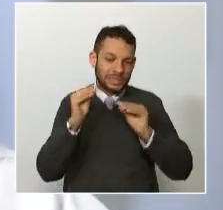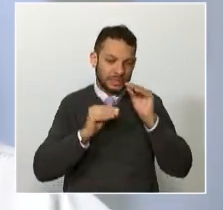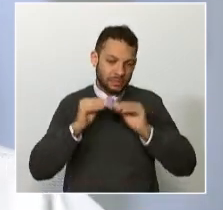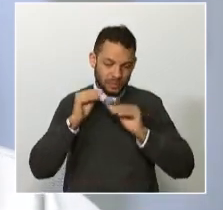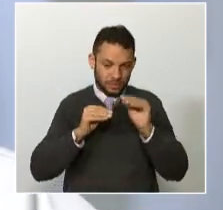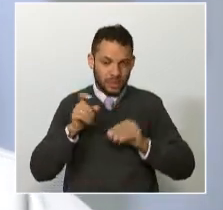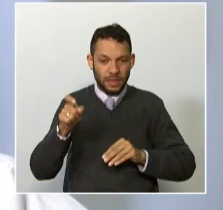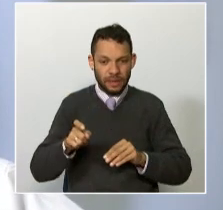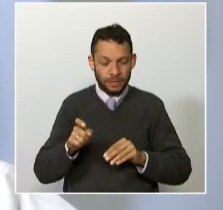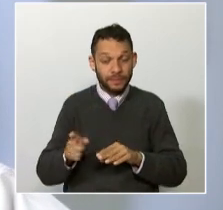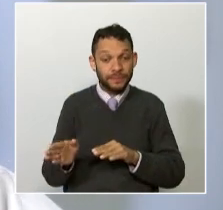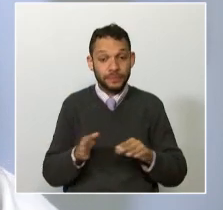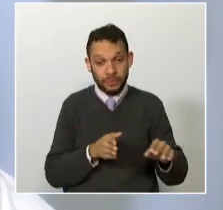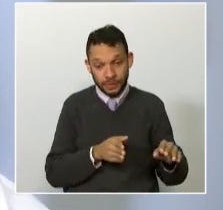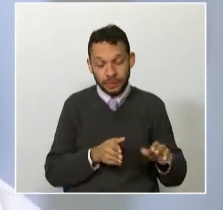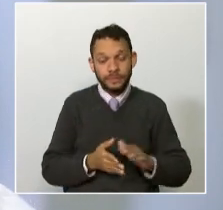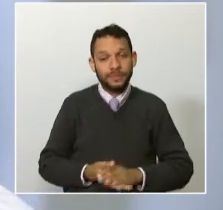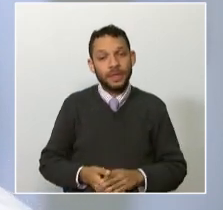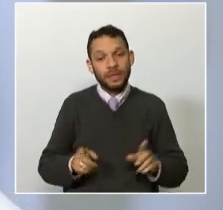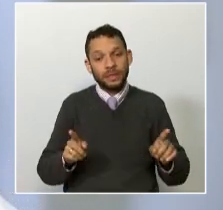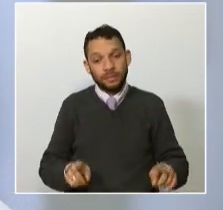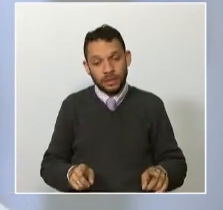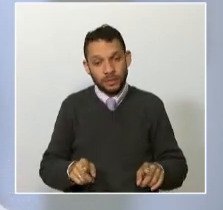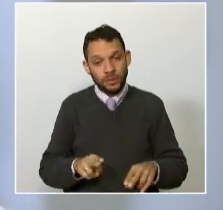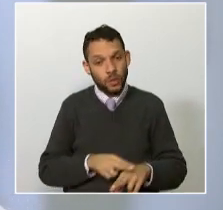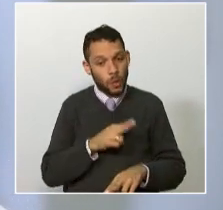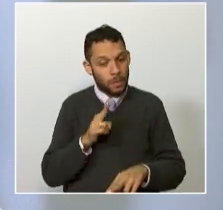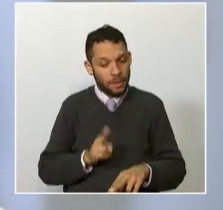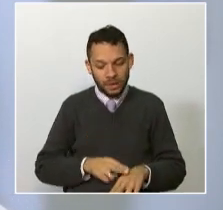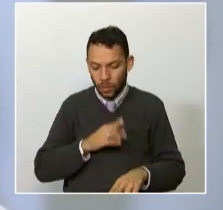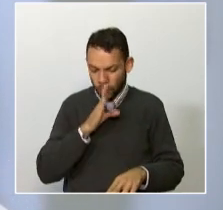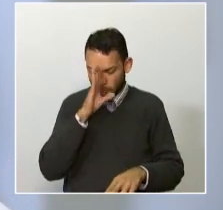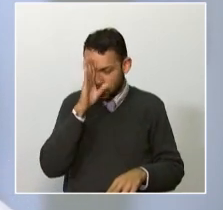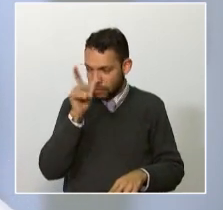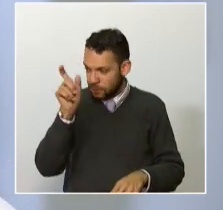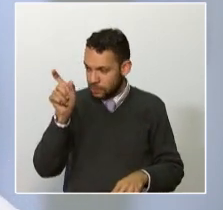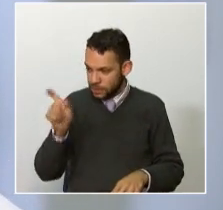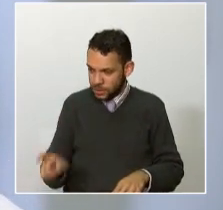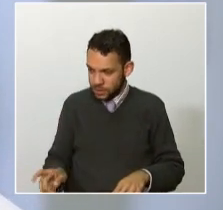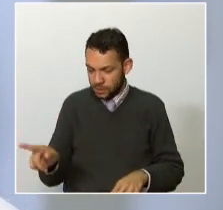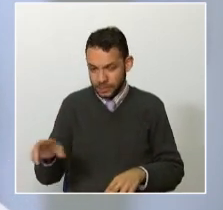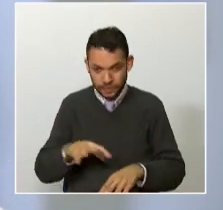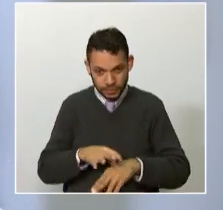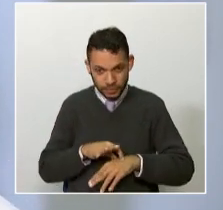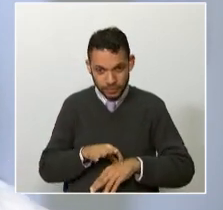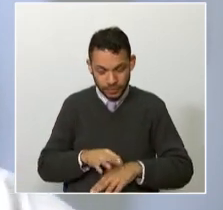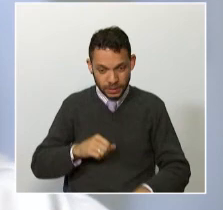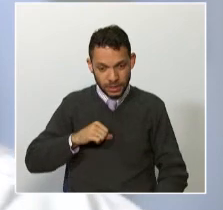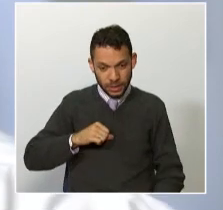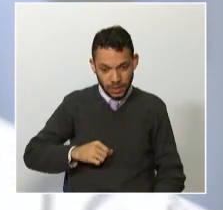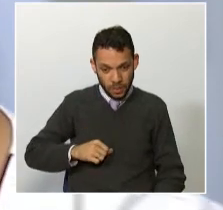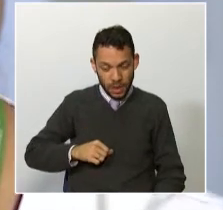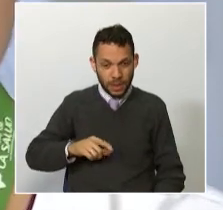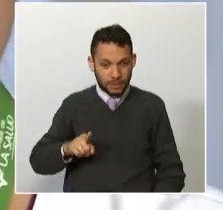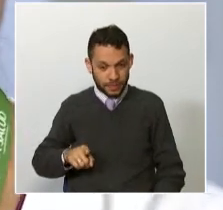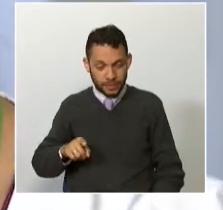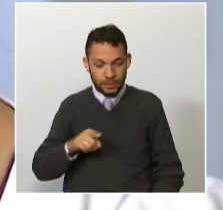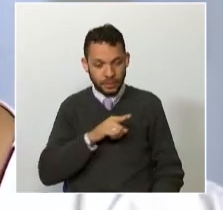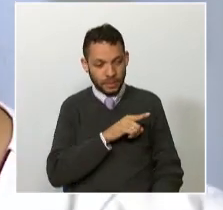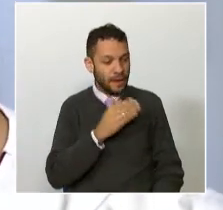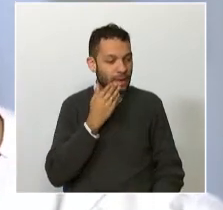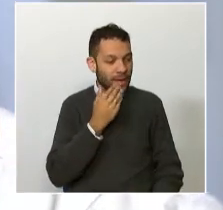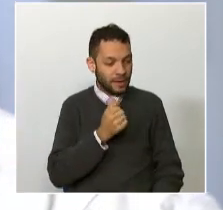tal. Lo que se usa normalmente, aparte de que hace una cirugía o algo como es el caso de doña